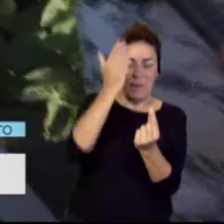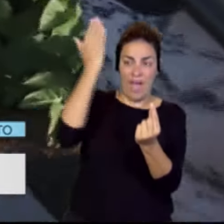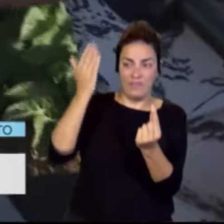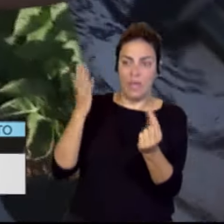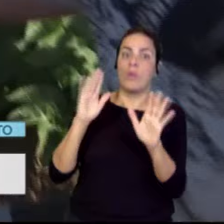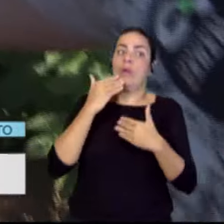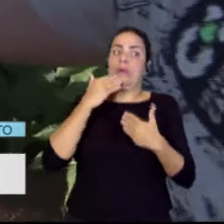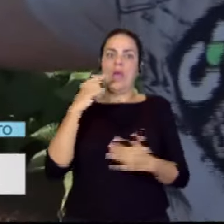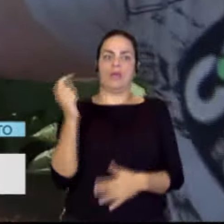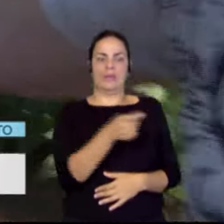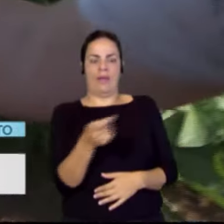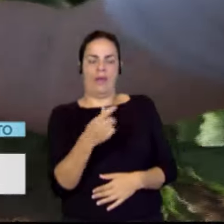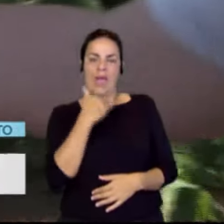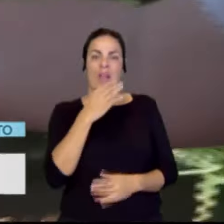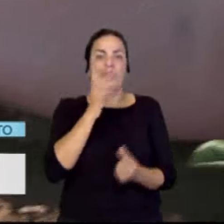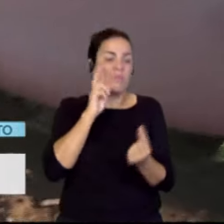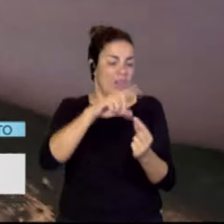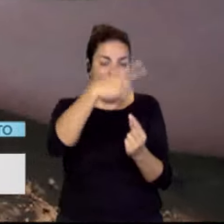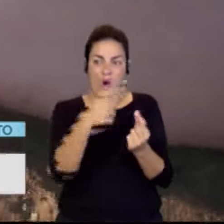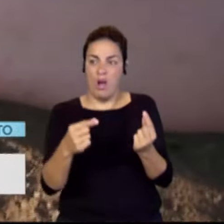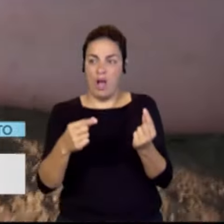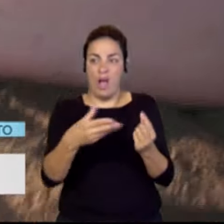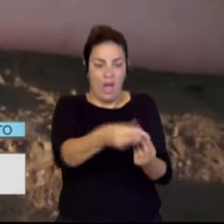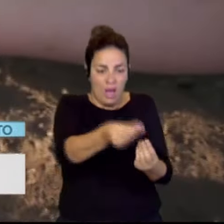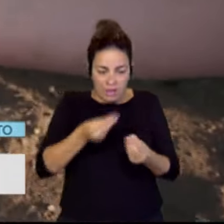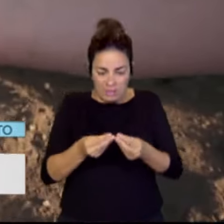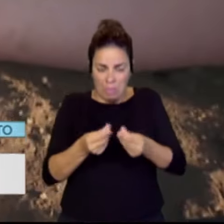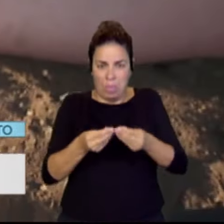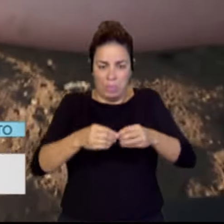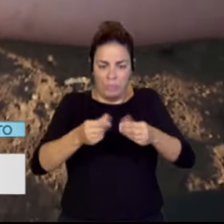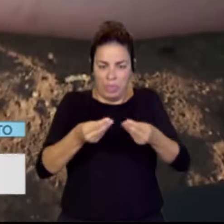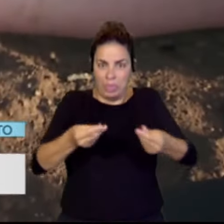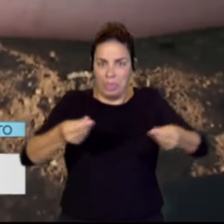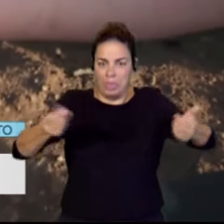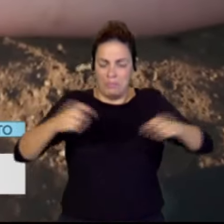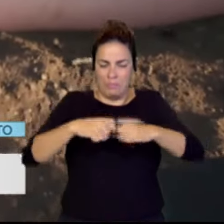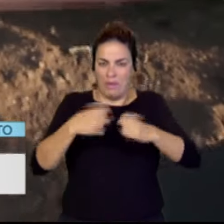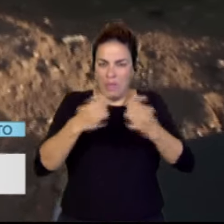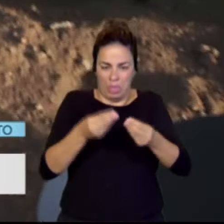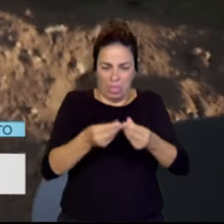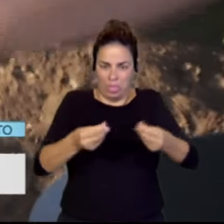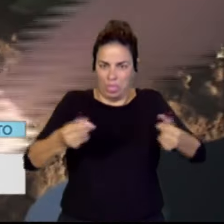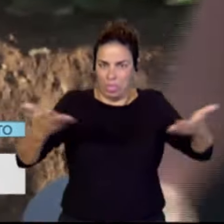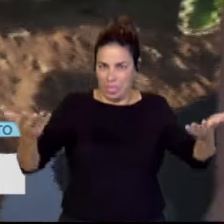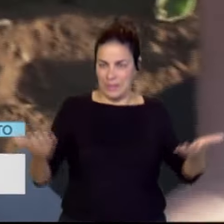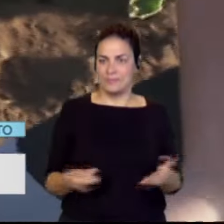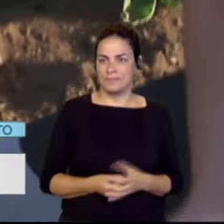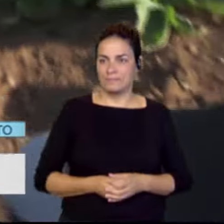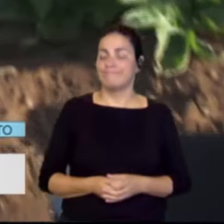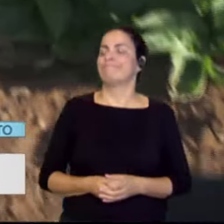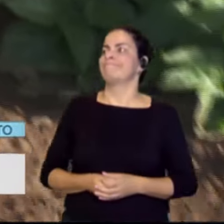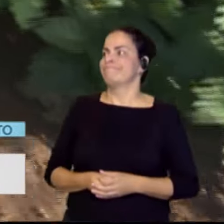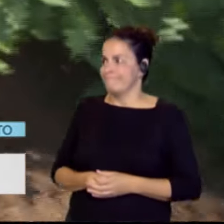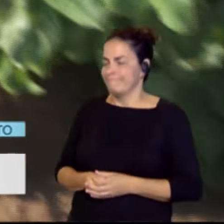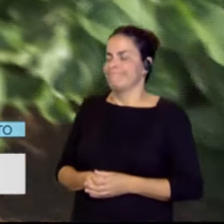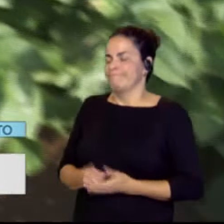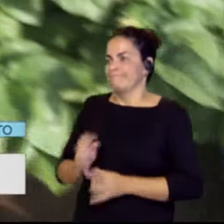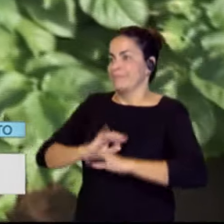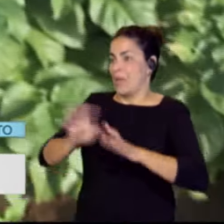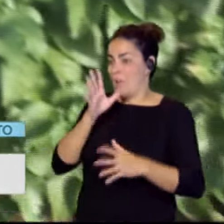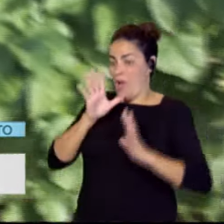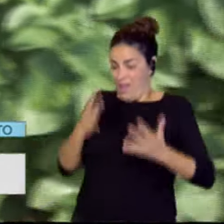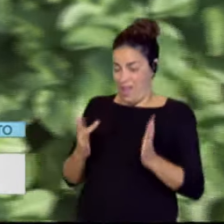regando Porque mira cómo está la hoja que la hoja la coges en la mano y se te queda como si fuera realmente estas altas temperaturas en